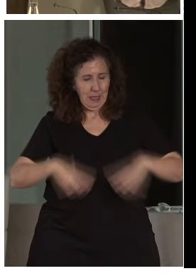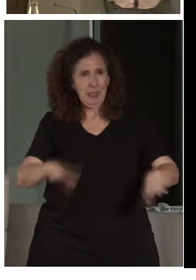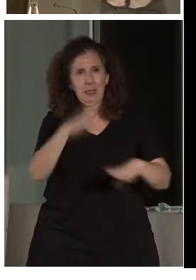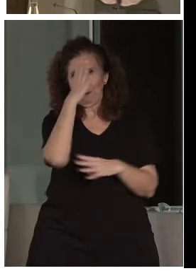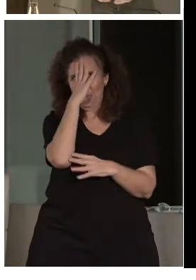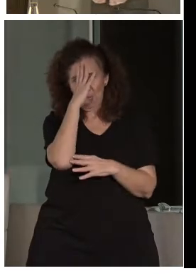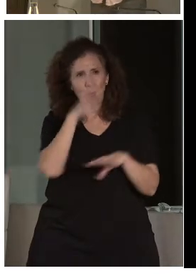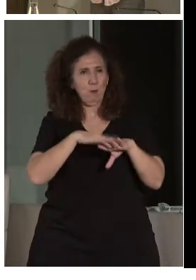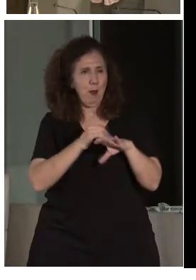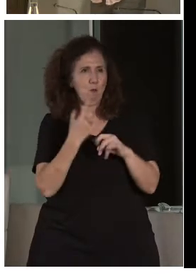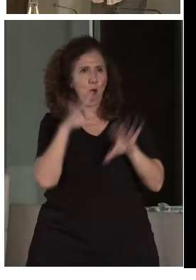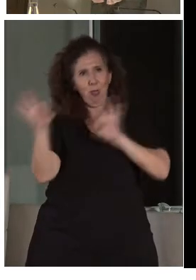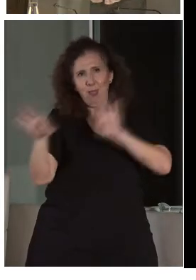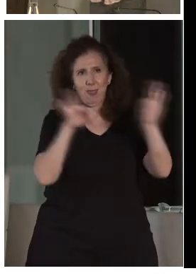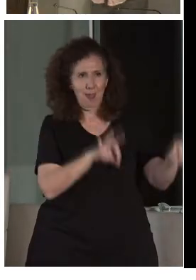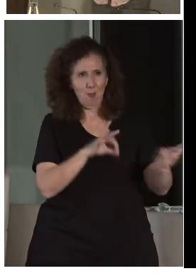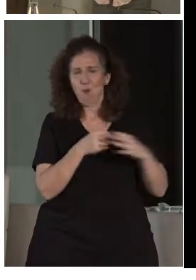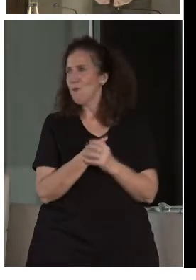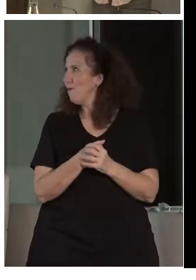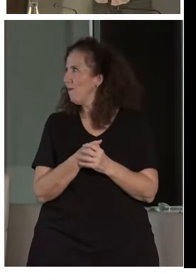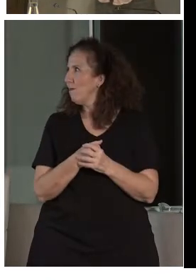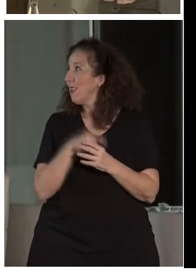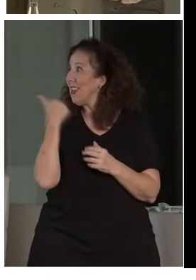realmente lo agradece, ¿vale? Y era su primera